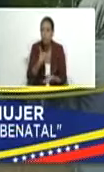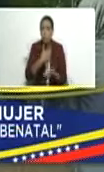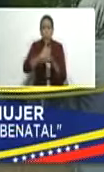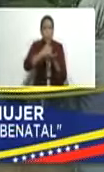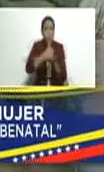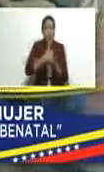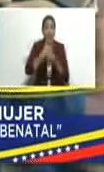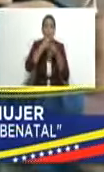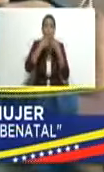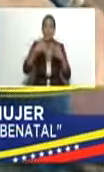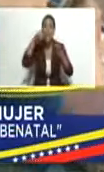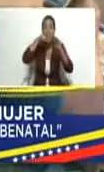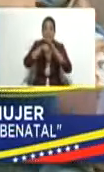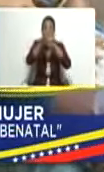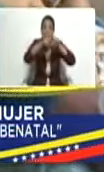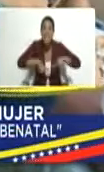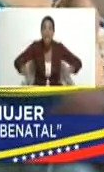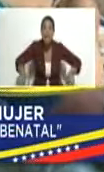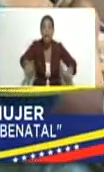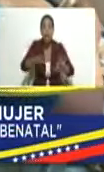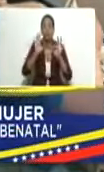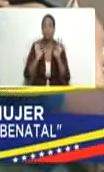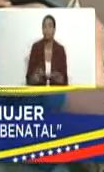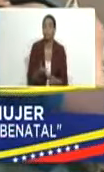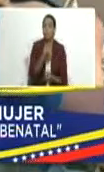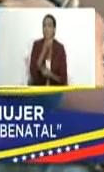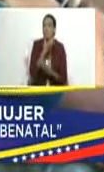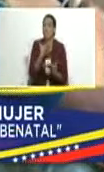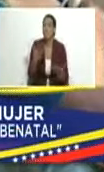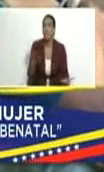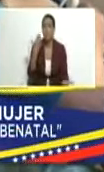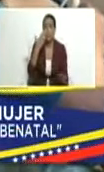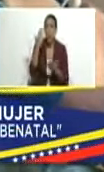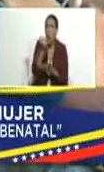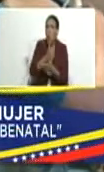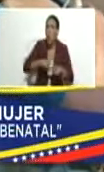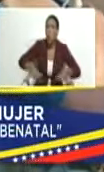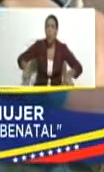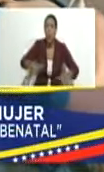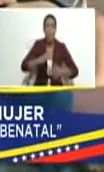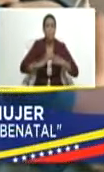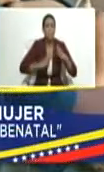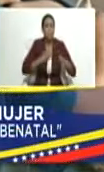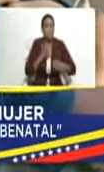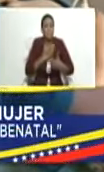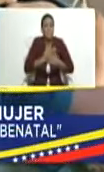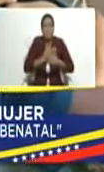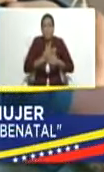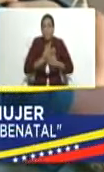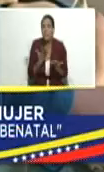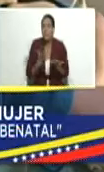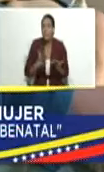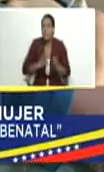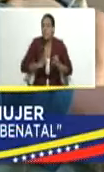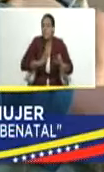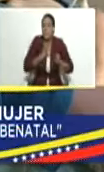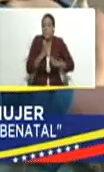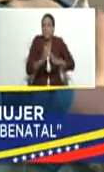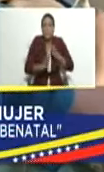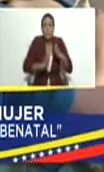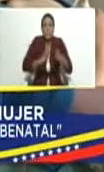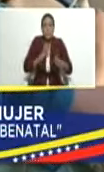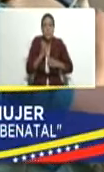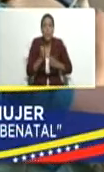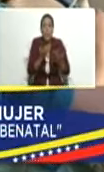la belleza que tenemos hoy de ambulatorio, que me emociona enormemente